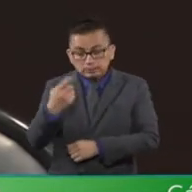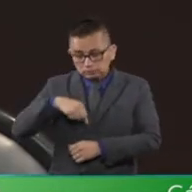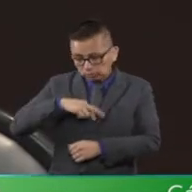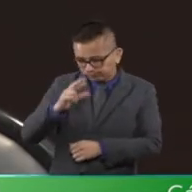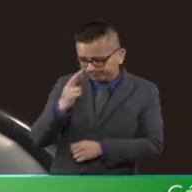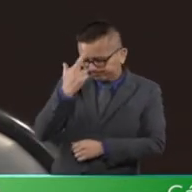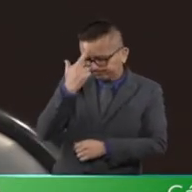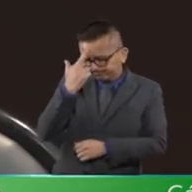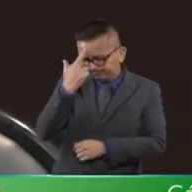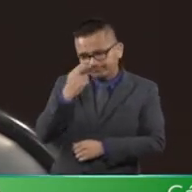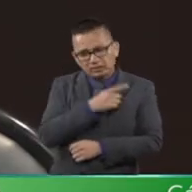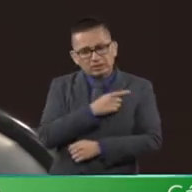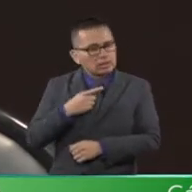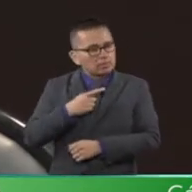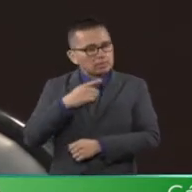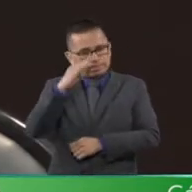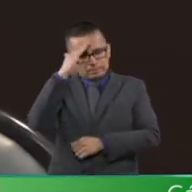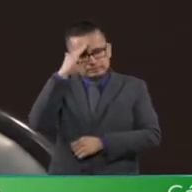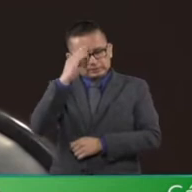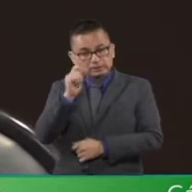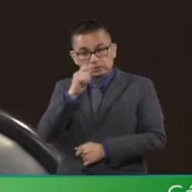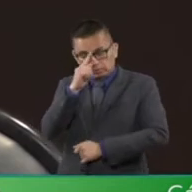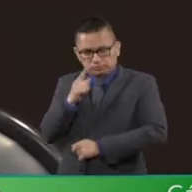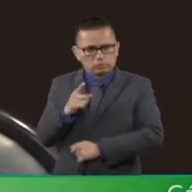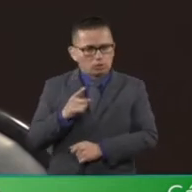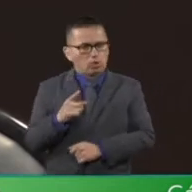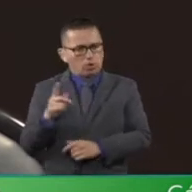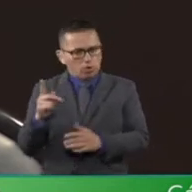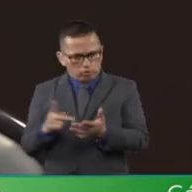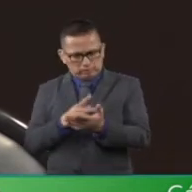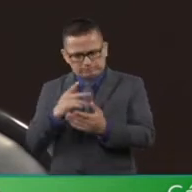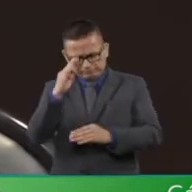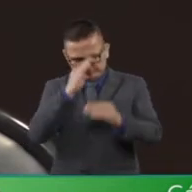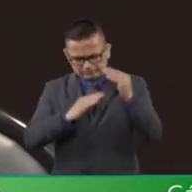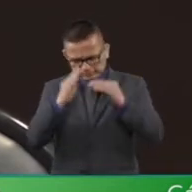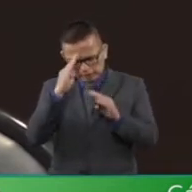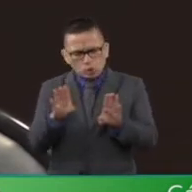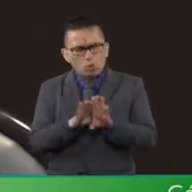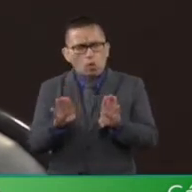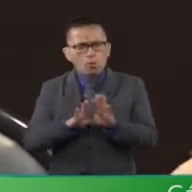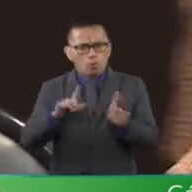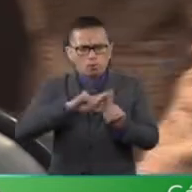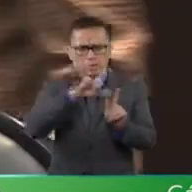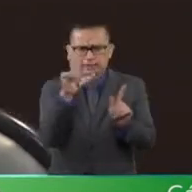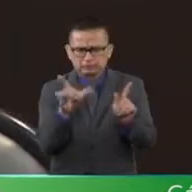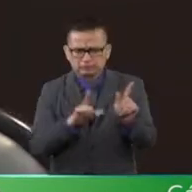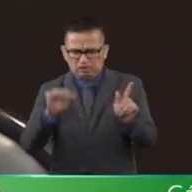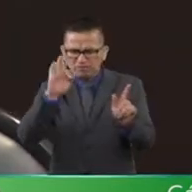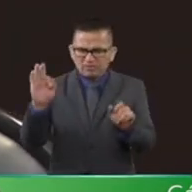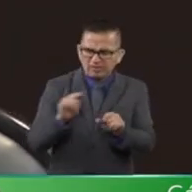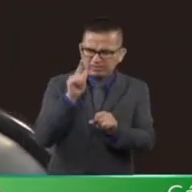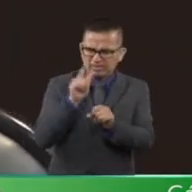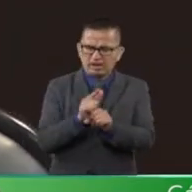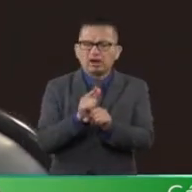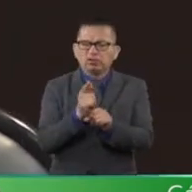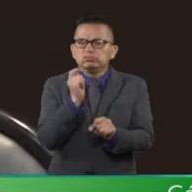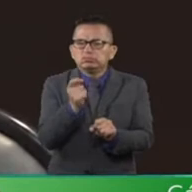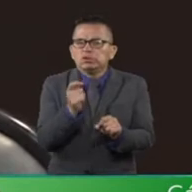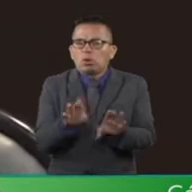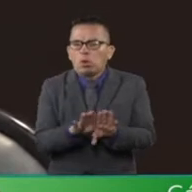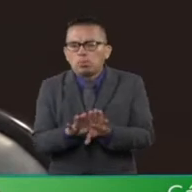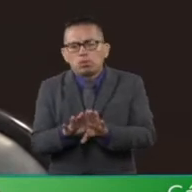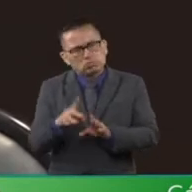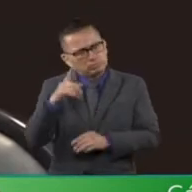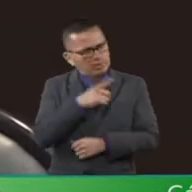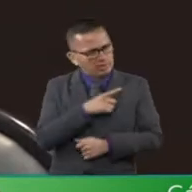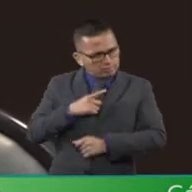pertinencia la pertinencia de replantear nuestro federalismo un federalismo que permita a cada entidad